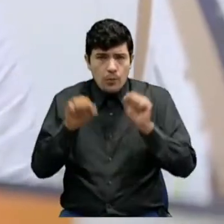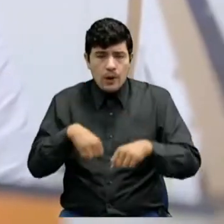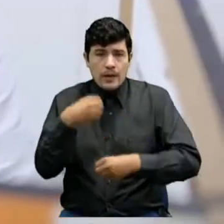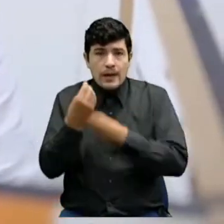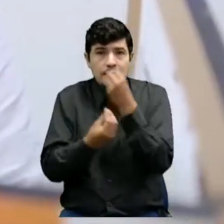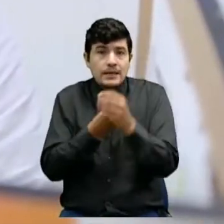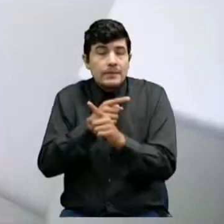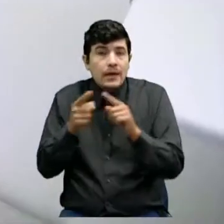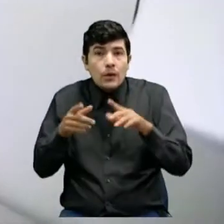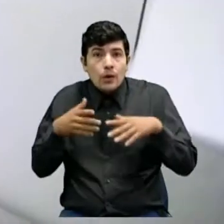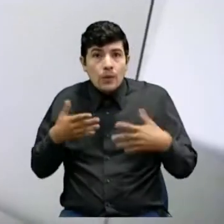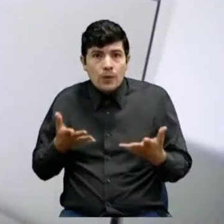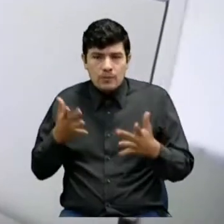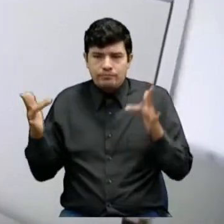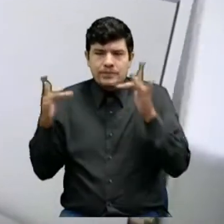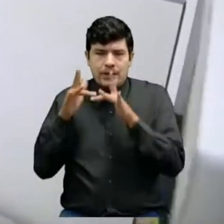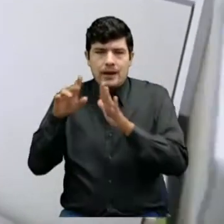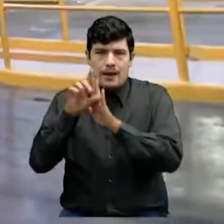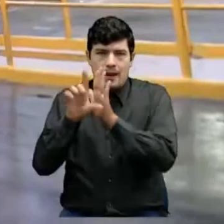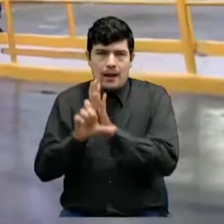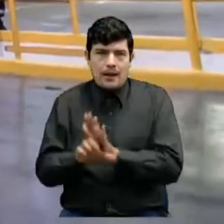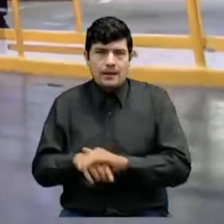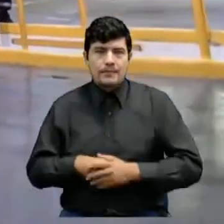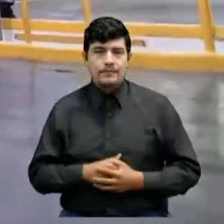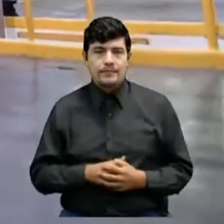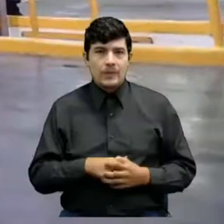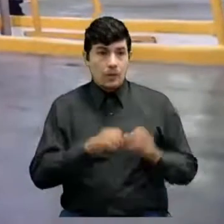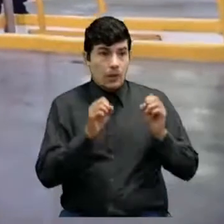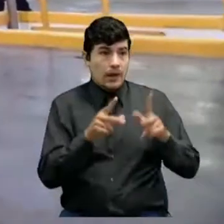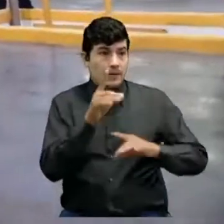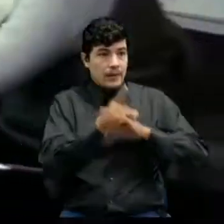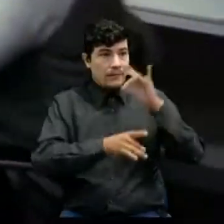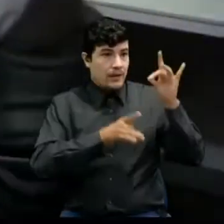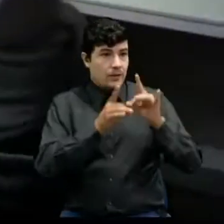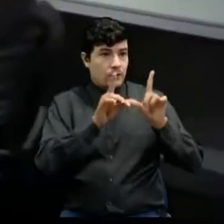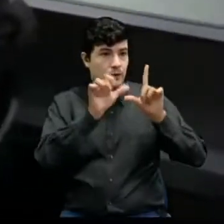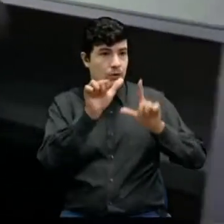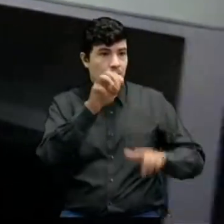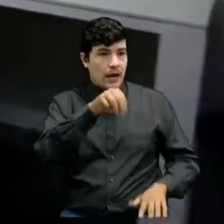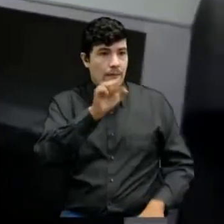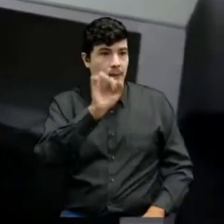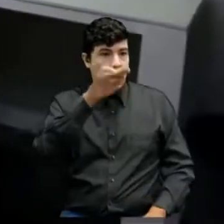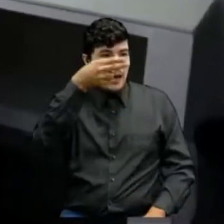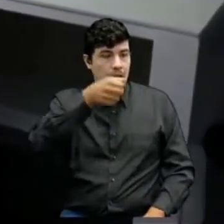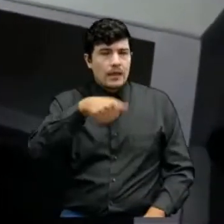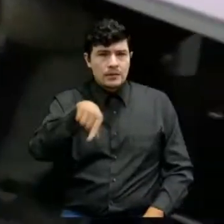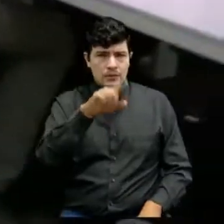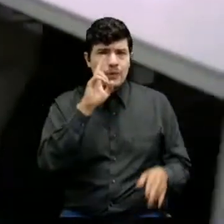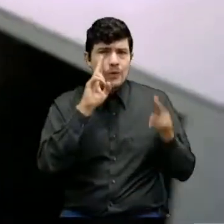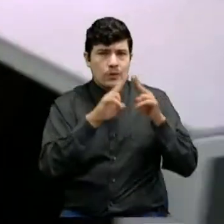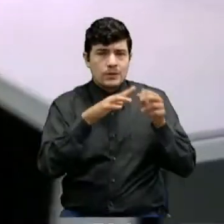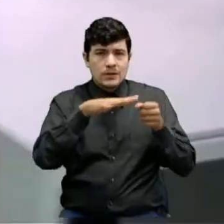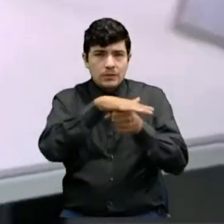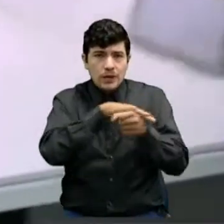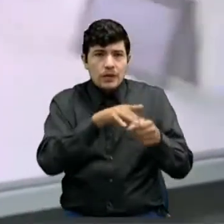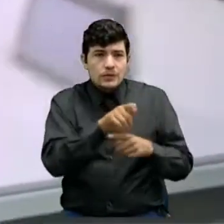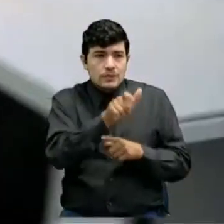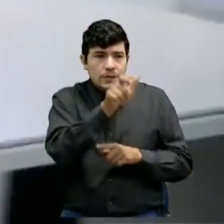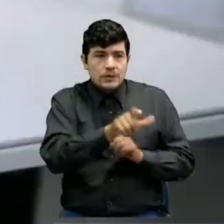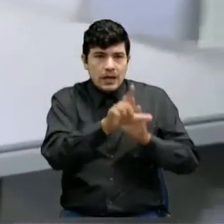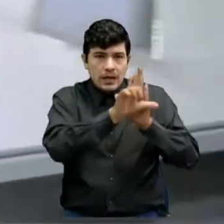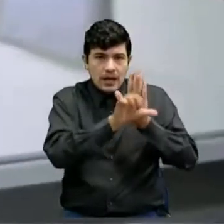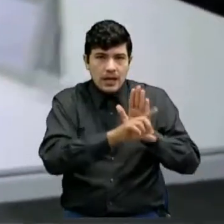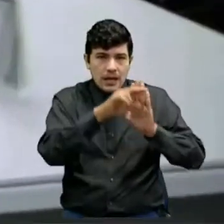lo hagamos conforme a la ley. Perfecto, doctora Marta, pues son situaciones que debe tener en cuenta tanto el